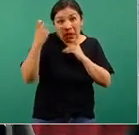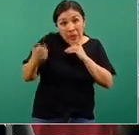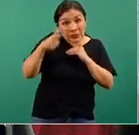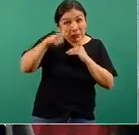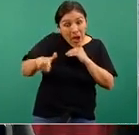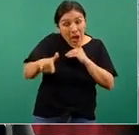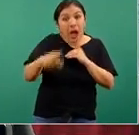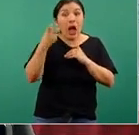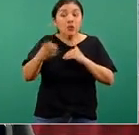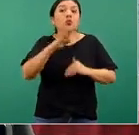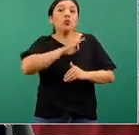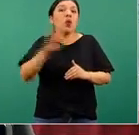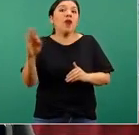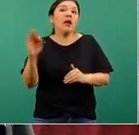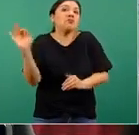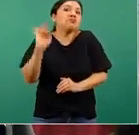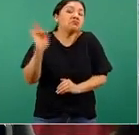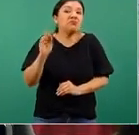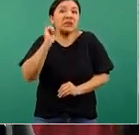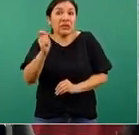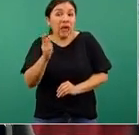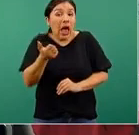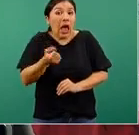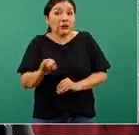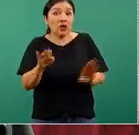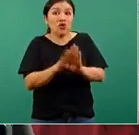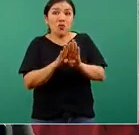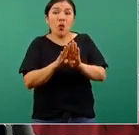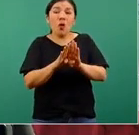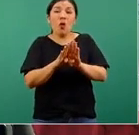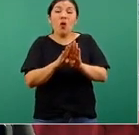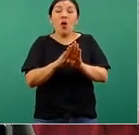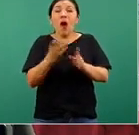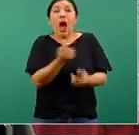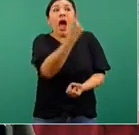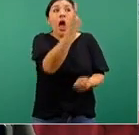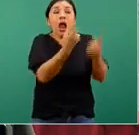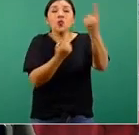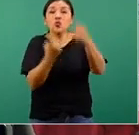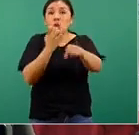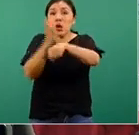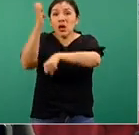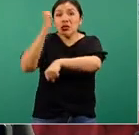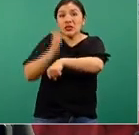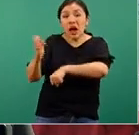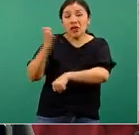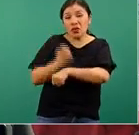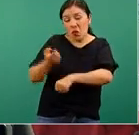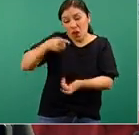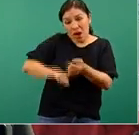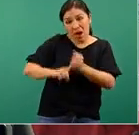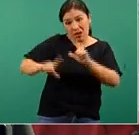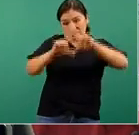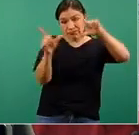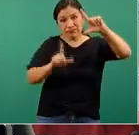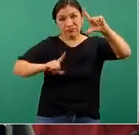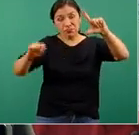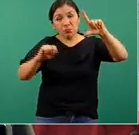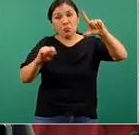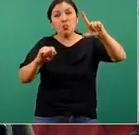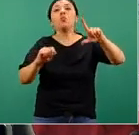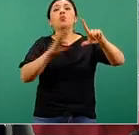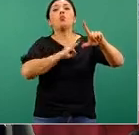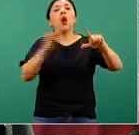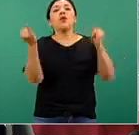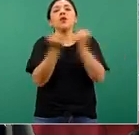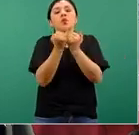un riesgo de que a nivel subnacional, en alguna de las entidades federativas, posteriormente una